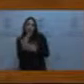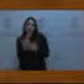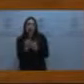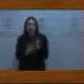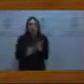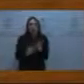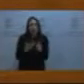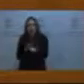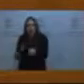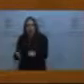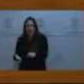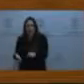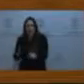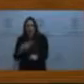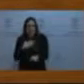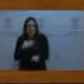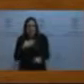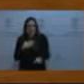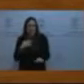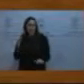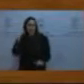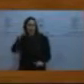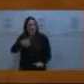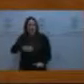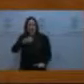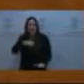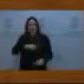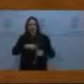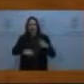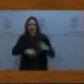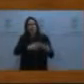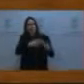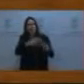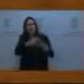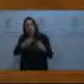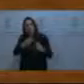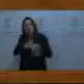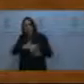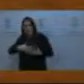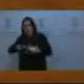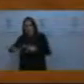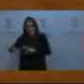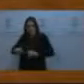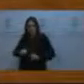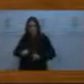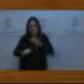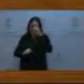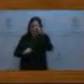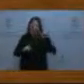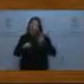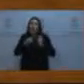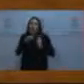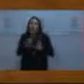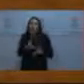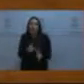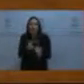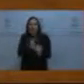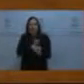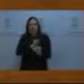Así no puede seguir, consejera. En este tiempo hemos recibido aquí innumerables familias que quieren adoptar, que nos cuentan lo duro que es estar